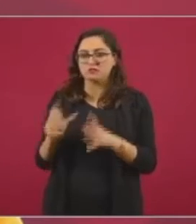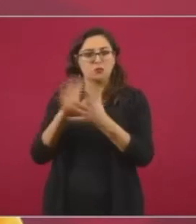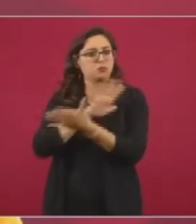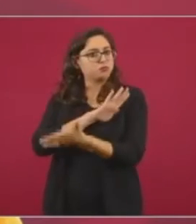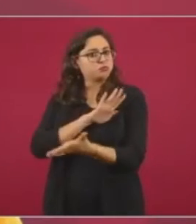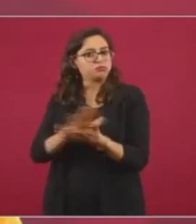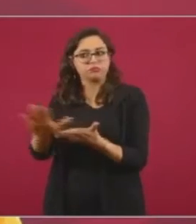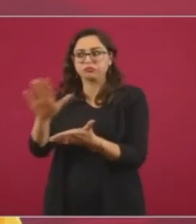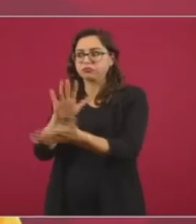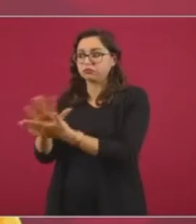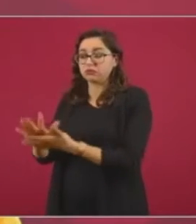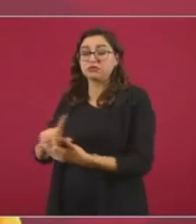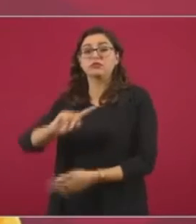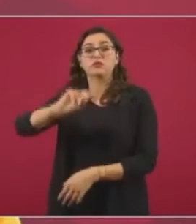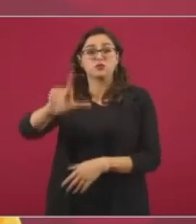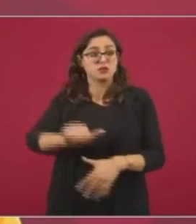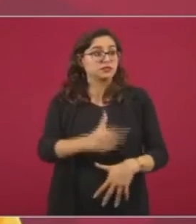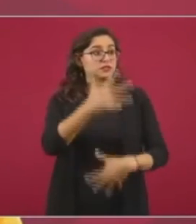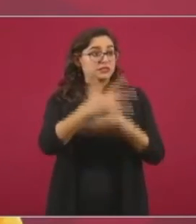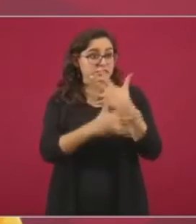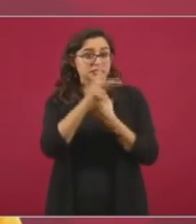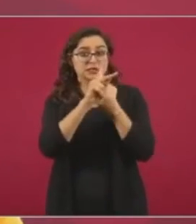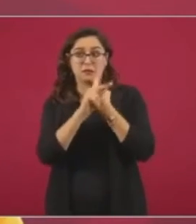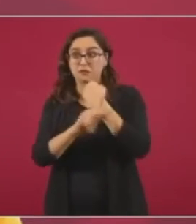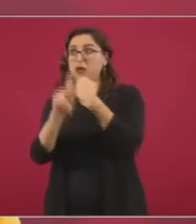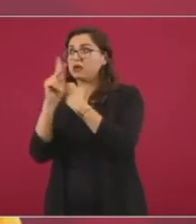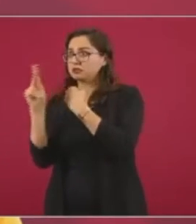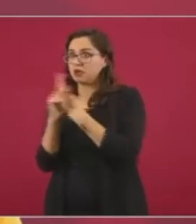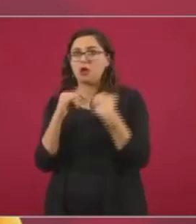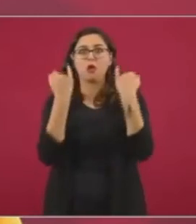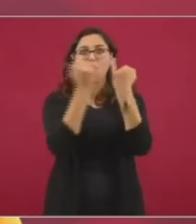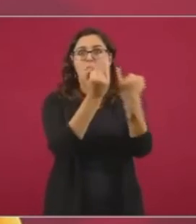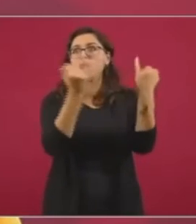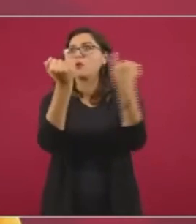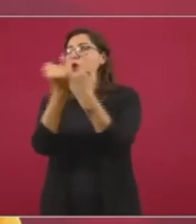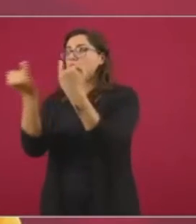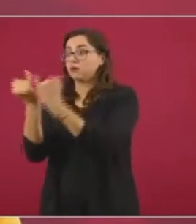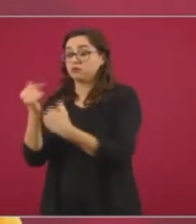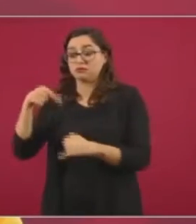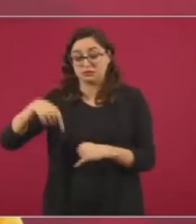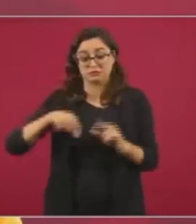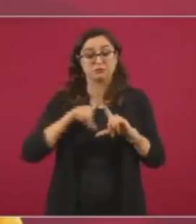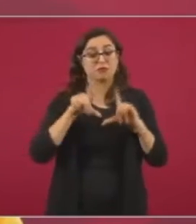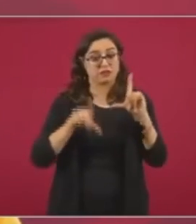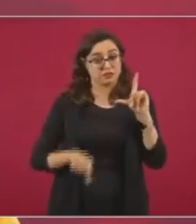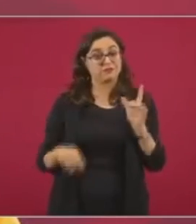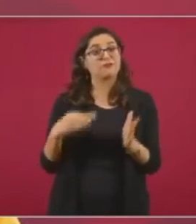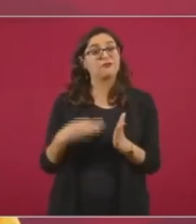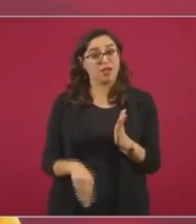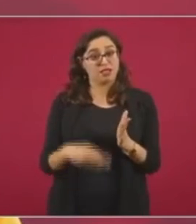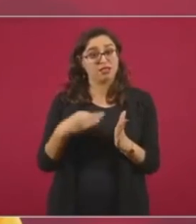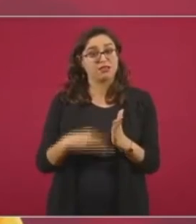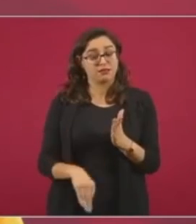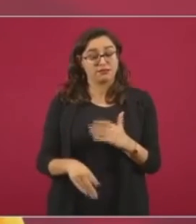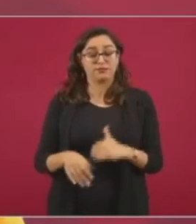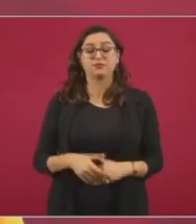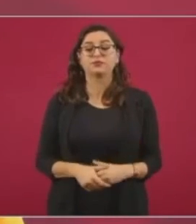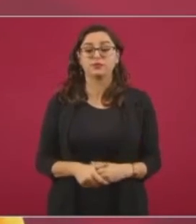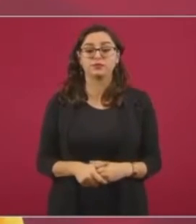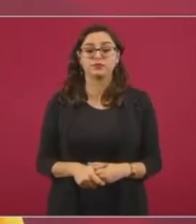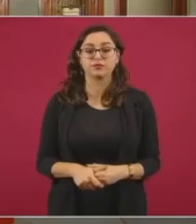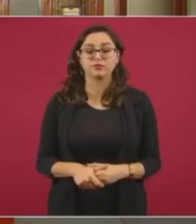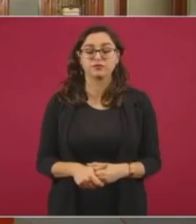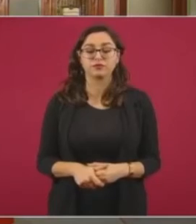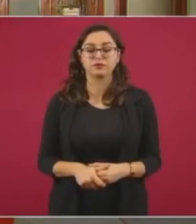países han seguido su ejemplo desde entonces. México debe trabajar para alcanzar también este objetivo.